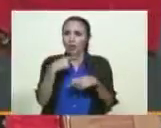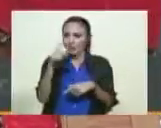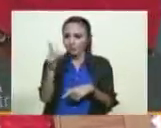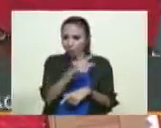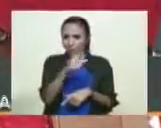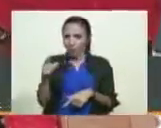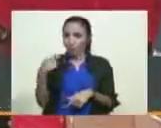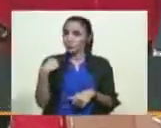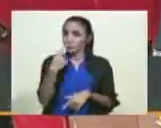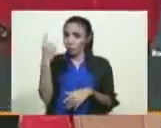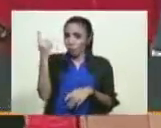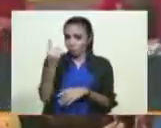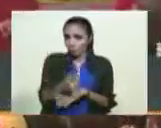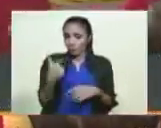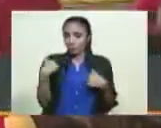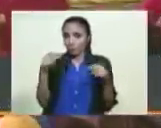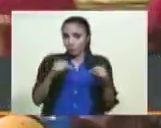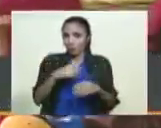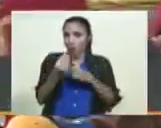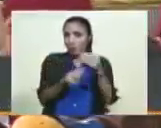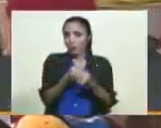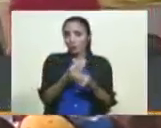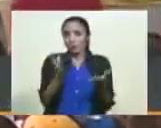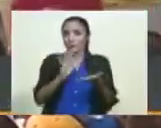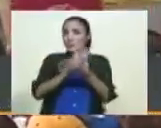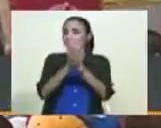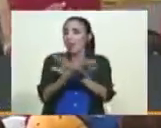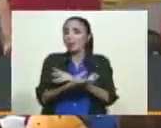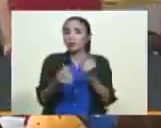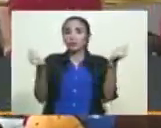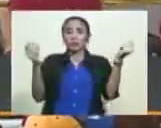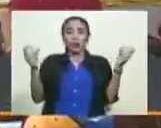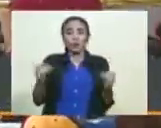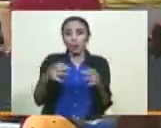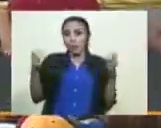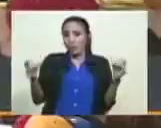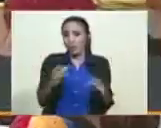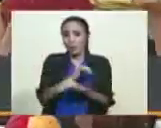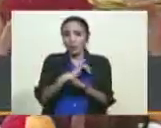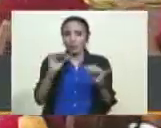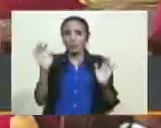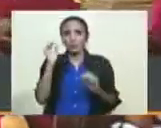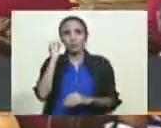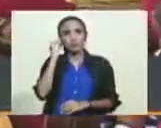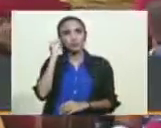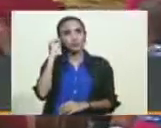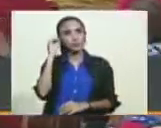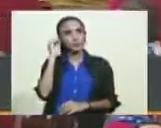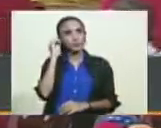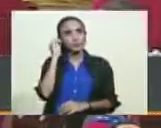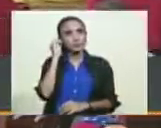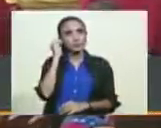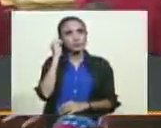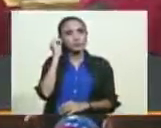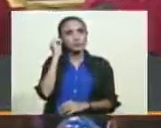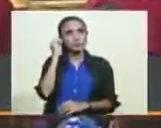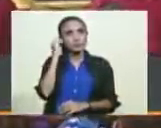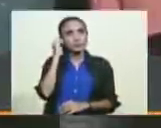¿Y cumplí o no cumplí? ¿Lo logramos o no lo logramos? Y